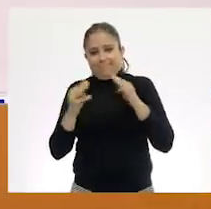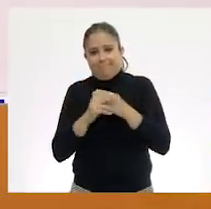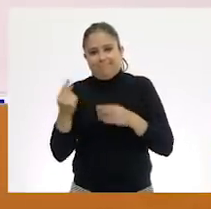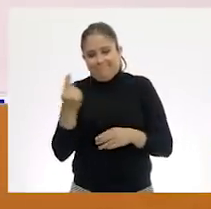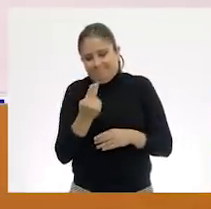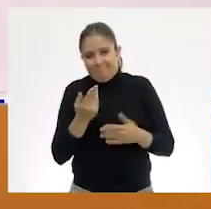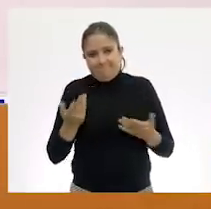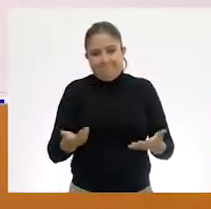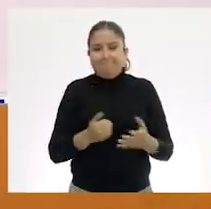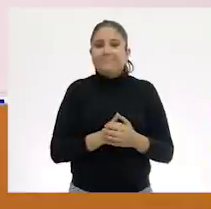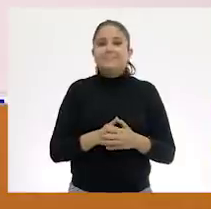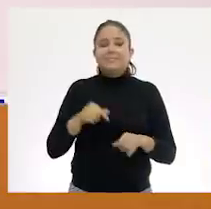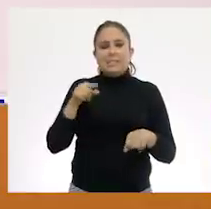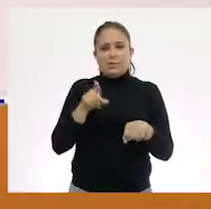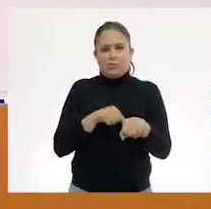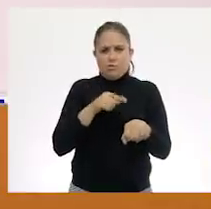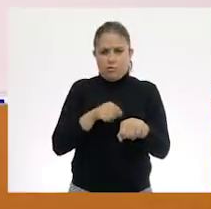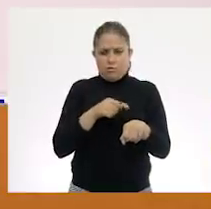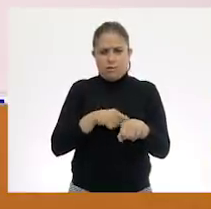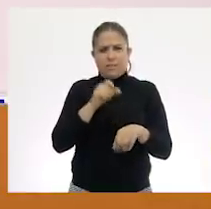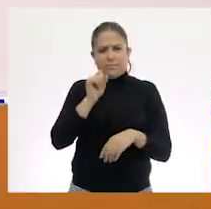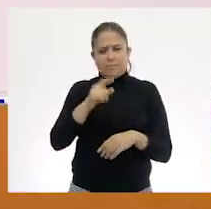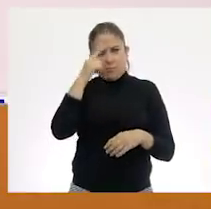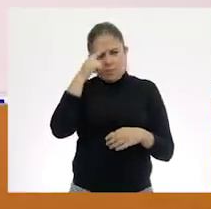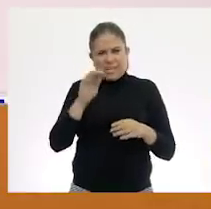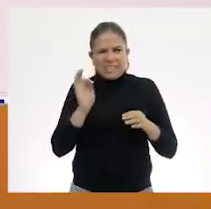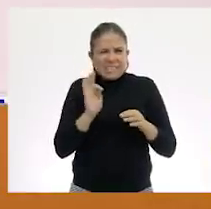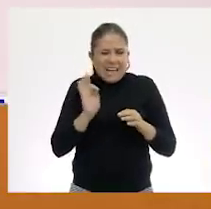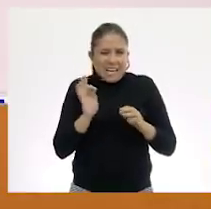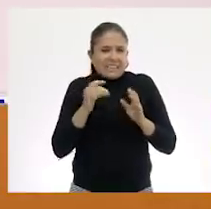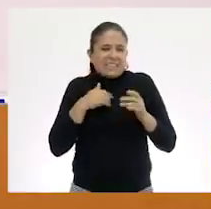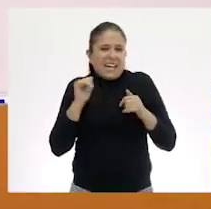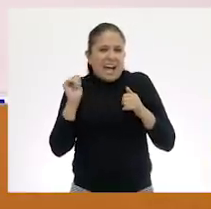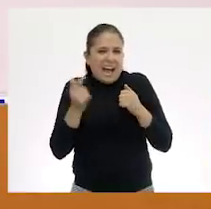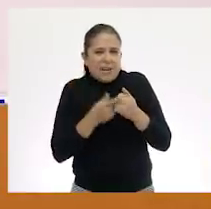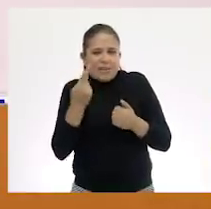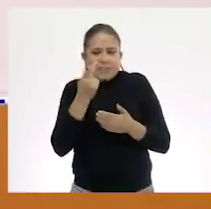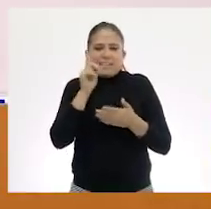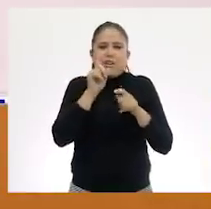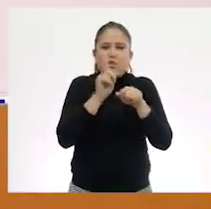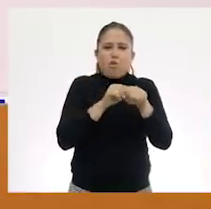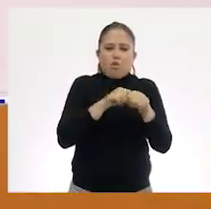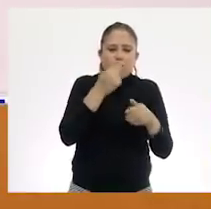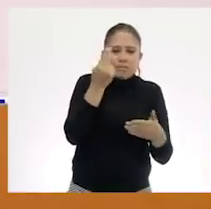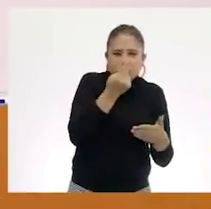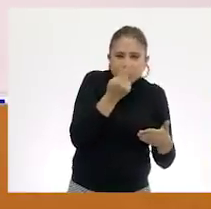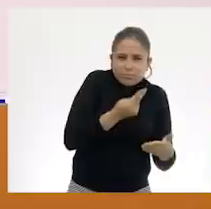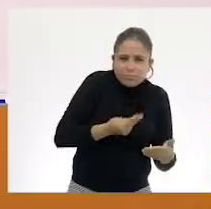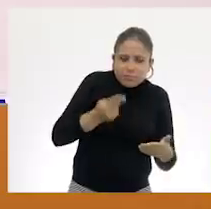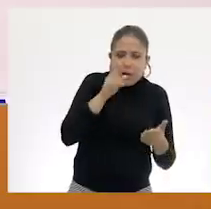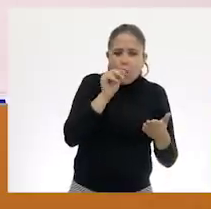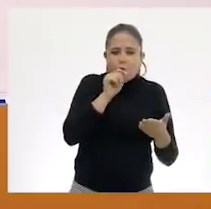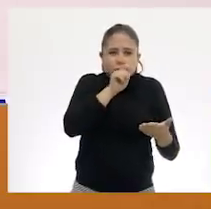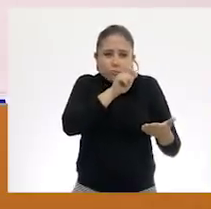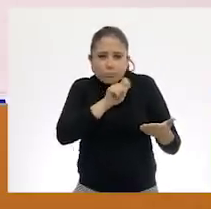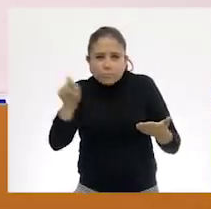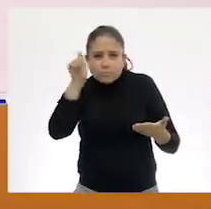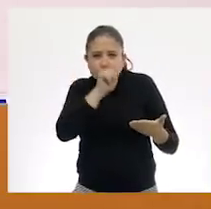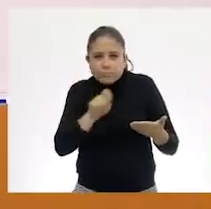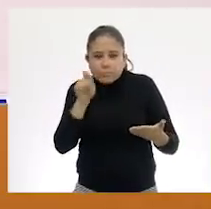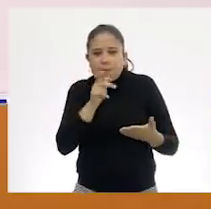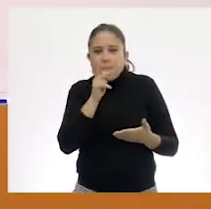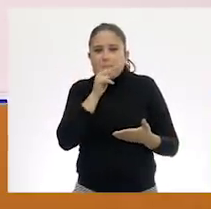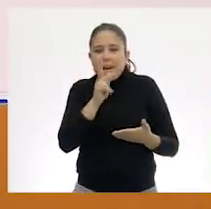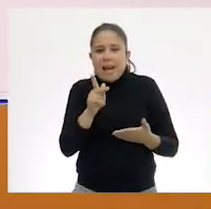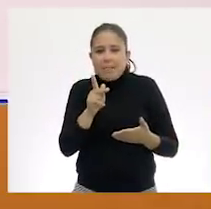también. Los colores los voy a utilizar por si necesito iluminar algo o subrayar algunas palabras que yo